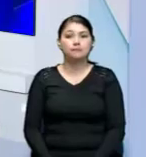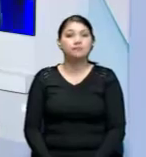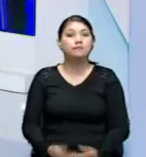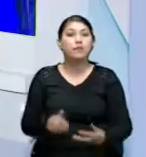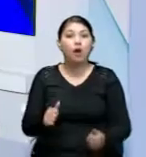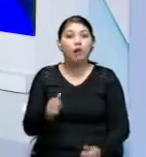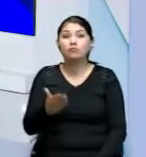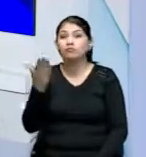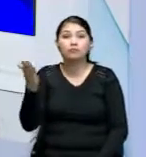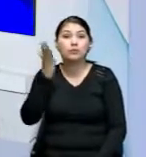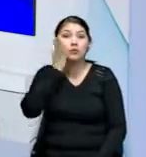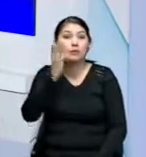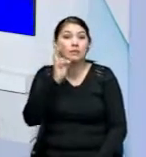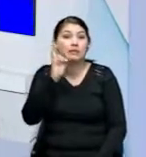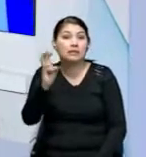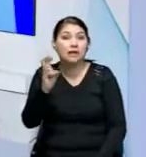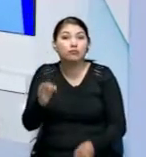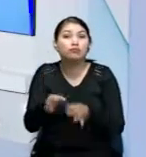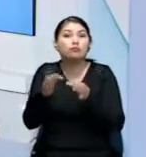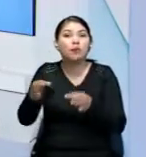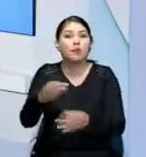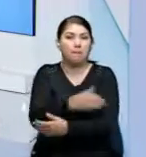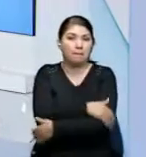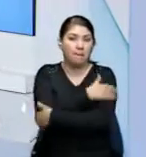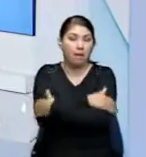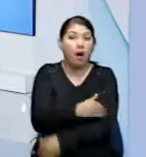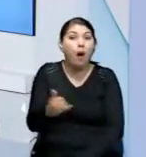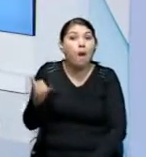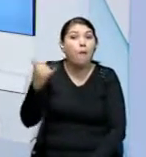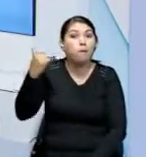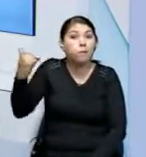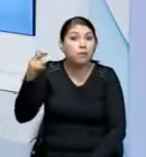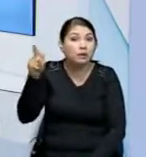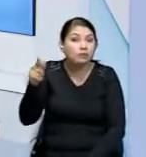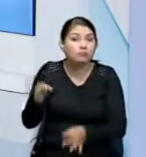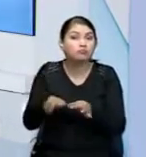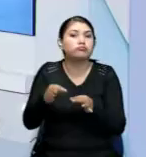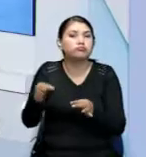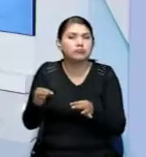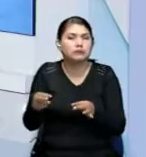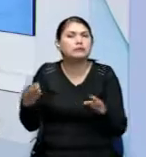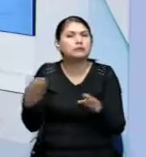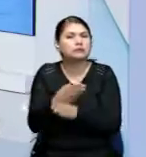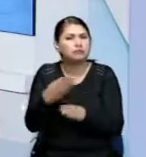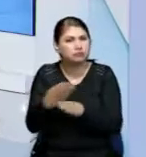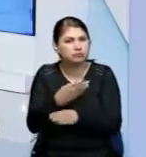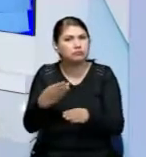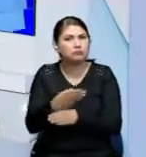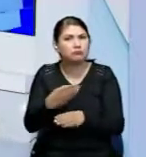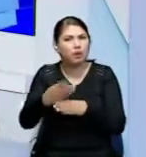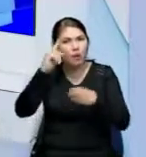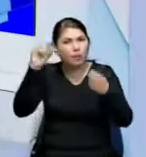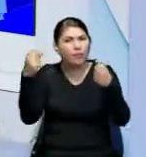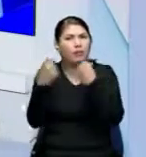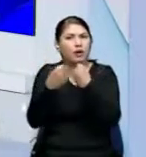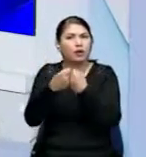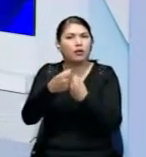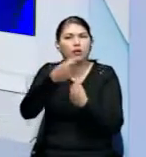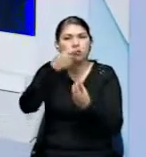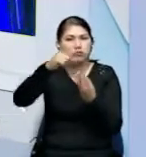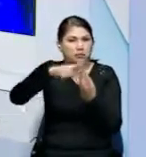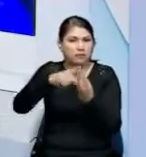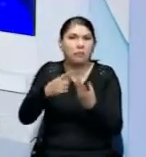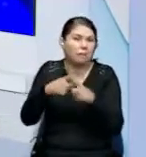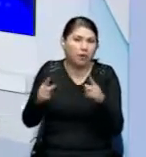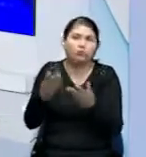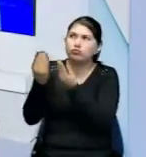nos vamos ahora a norte de santander a la provincia de pamplona ya que allí en ese municipio pues hay problemas con el convenio del tránsito municipal pero dejemos